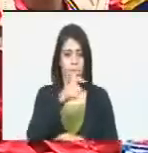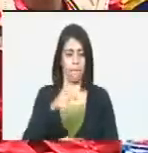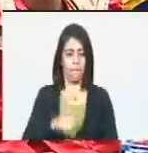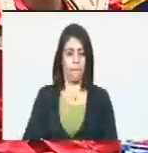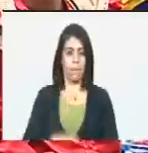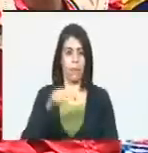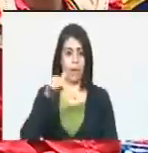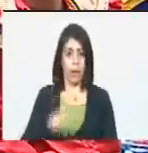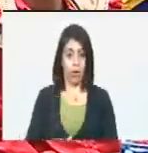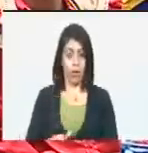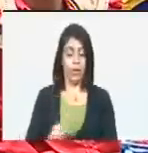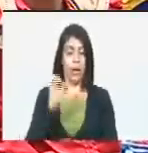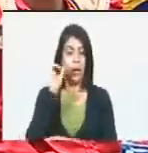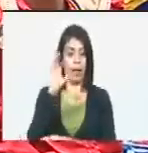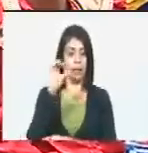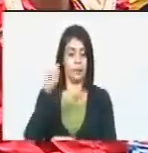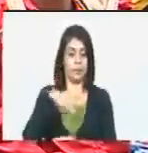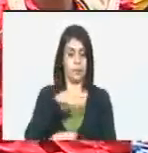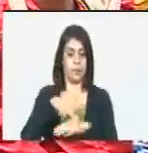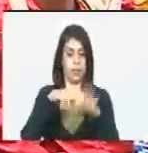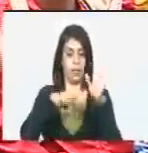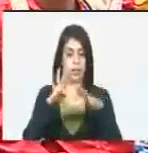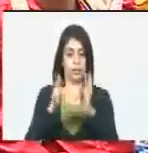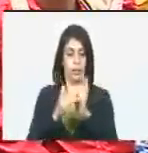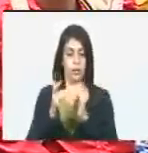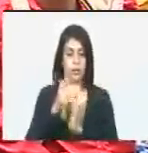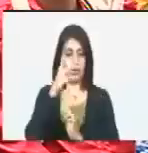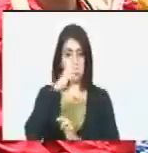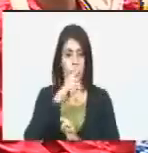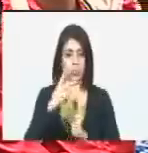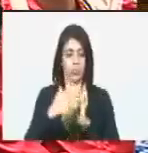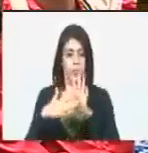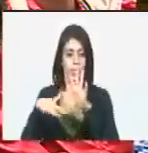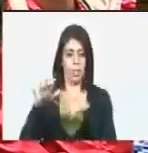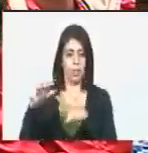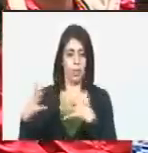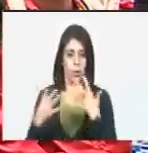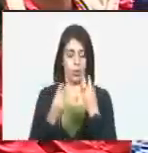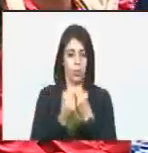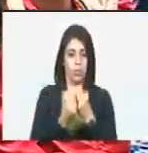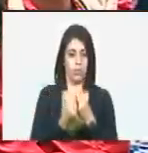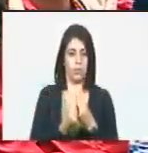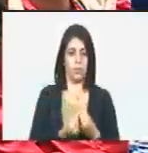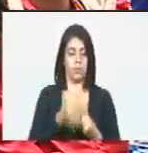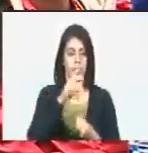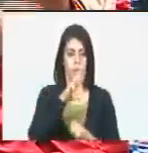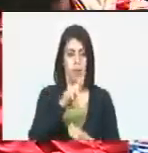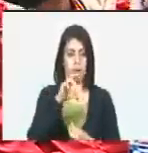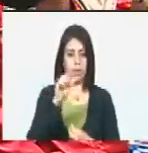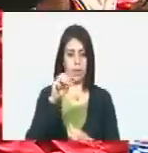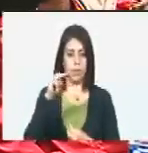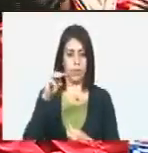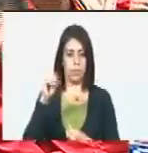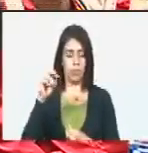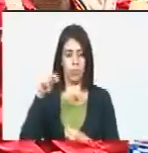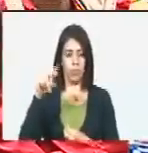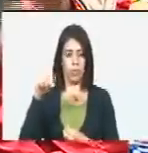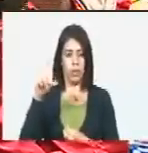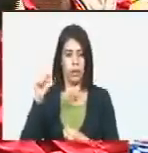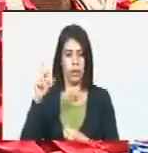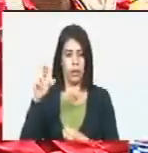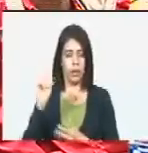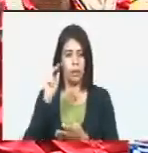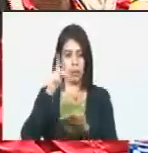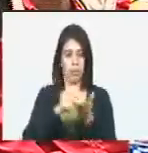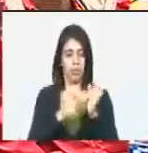hemiciclo, el 14 de abril del 2015, el compañero Ramón Darío Vivas Velasco, diputado de la Asamblea Nacional, presentó ese acuerdo.